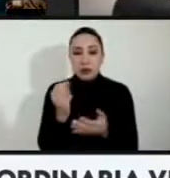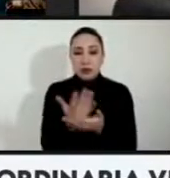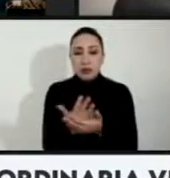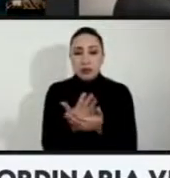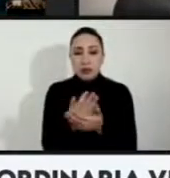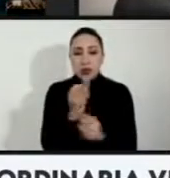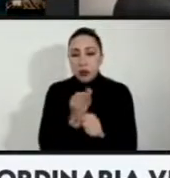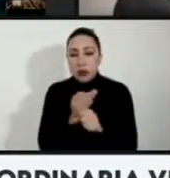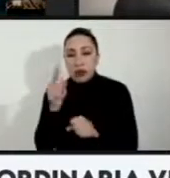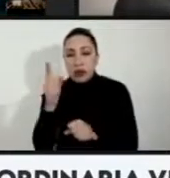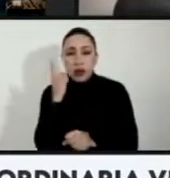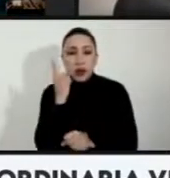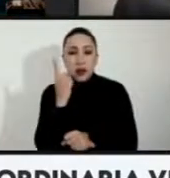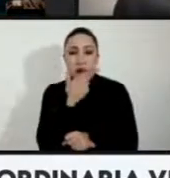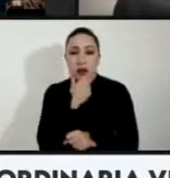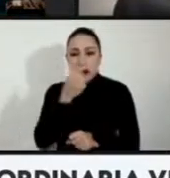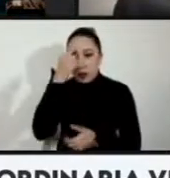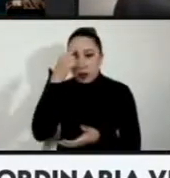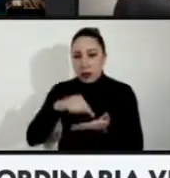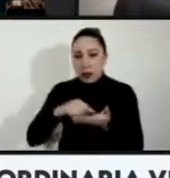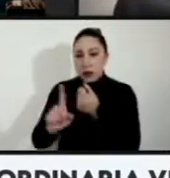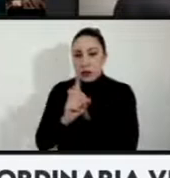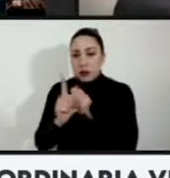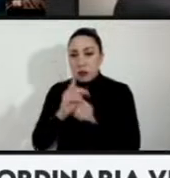que tiene un problema de conexión.